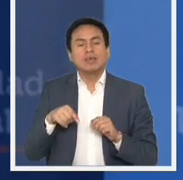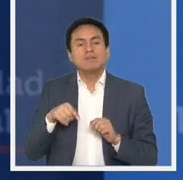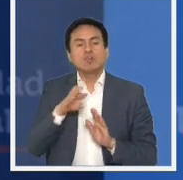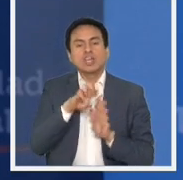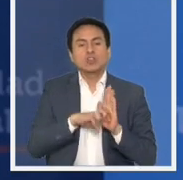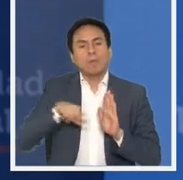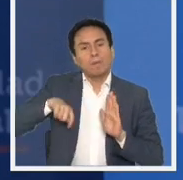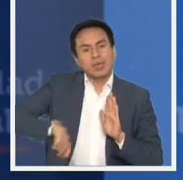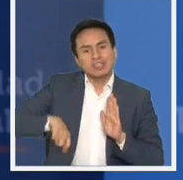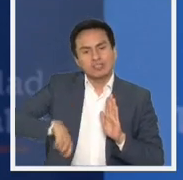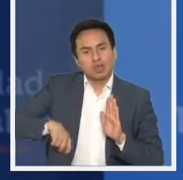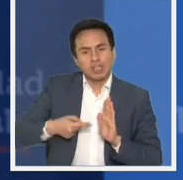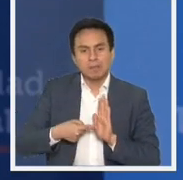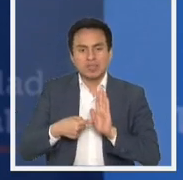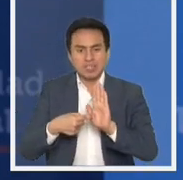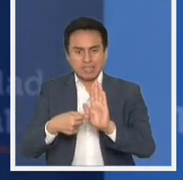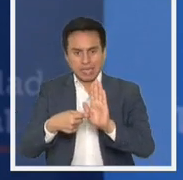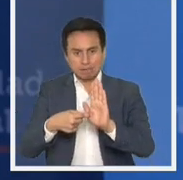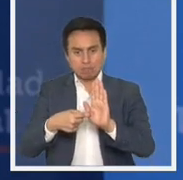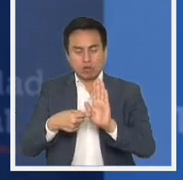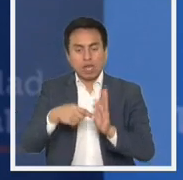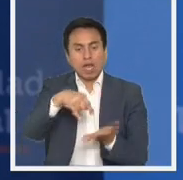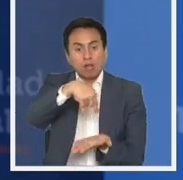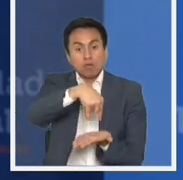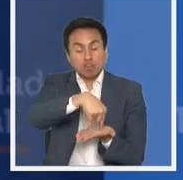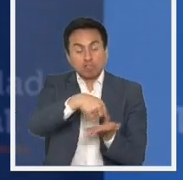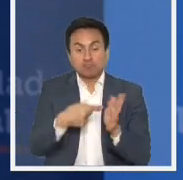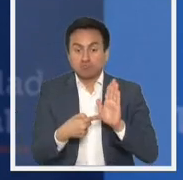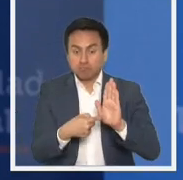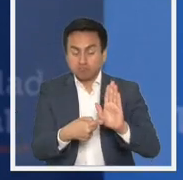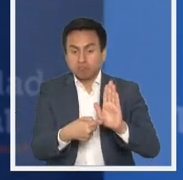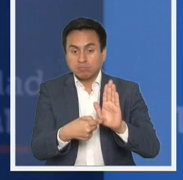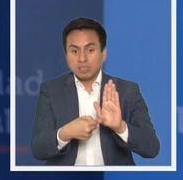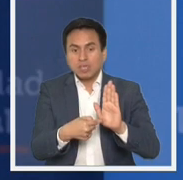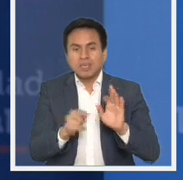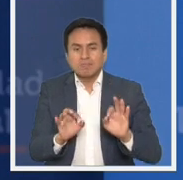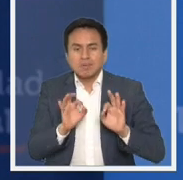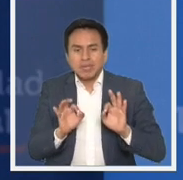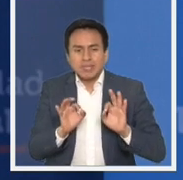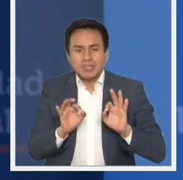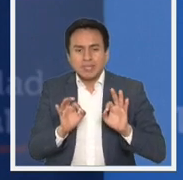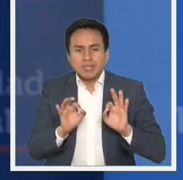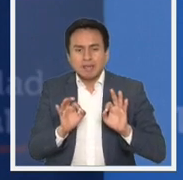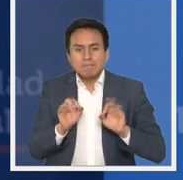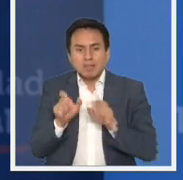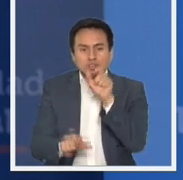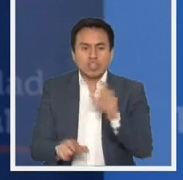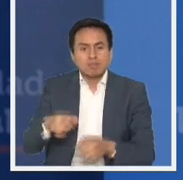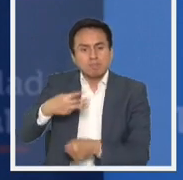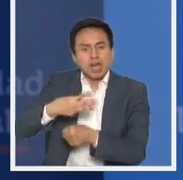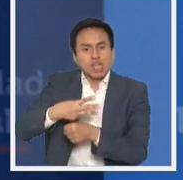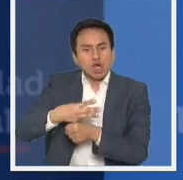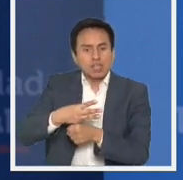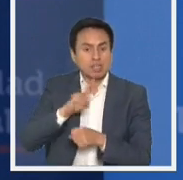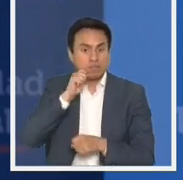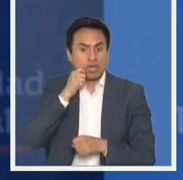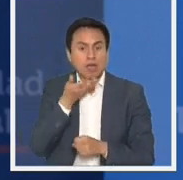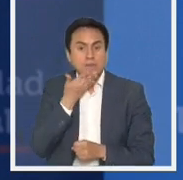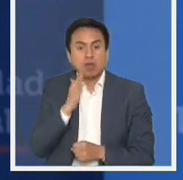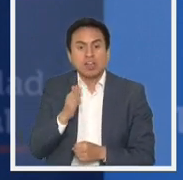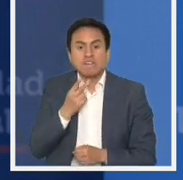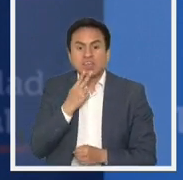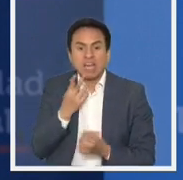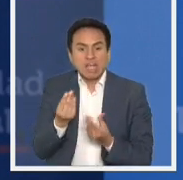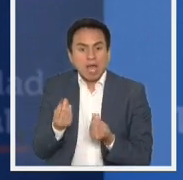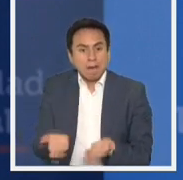pensiones que hemos presentado al congreso especialmente para el ascensor para las personas mayores significa una mejora